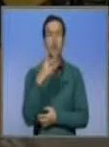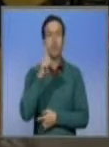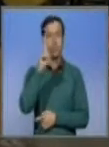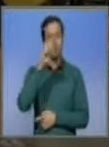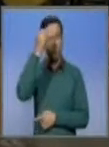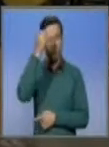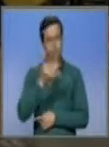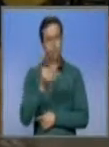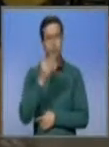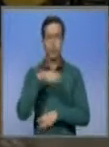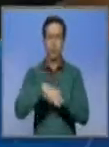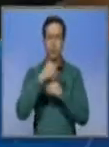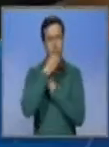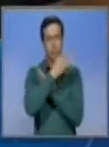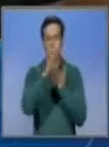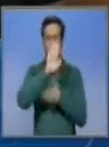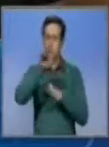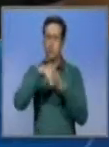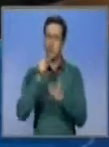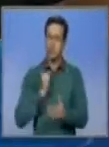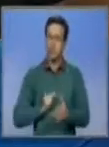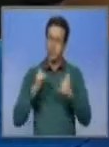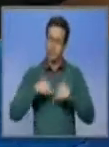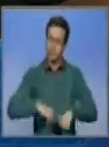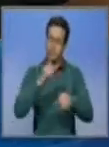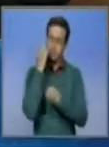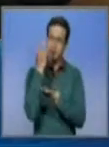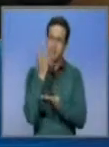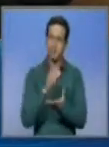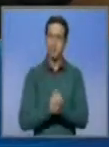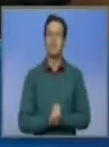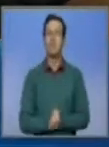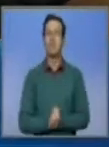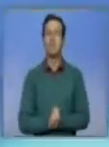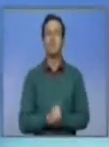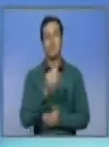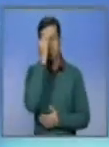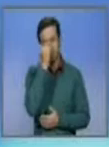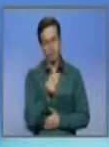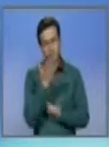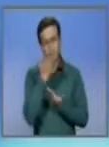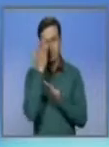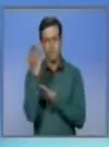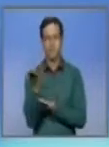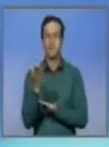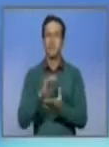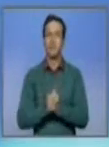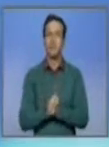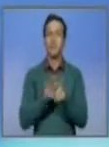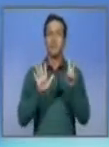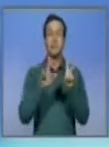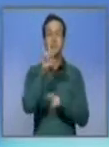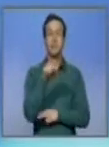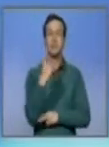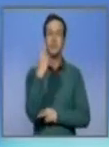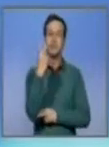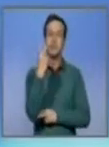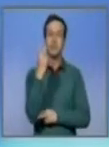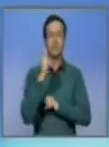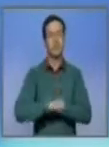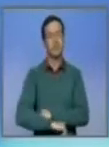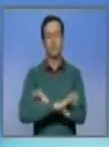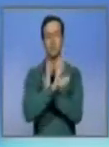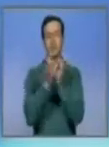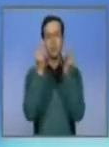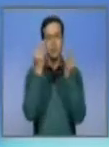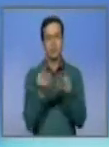informe más amplio de lo que ha sido la jornada. Continúen con más, buen día. Alfonso, un buen día para ti también, 7:12 de la mañana. Por supuesto, en